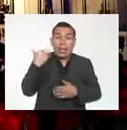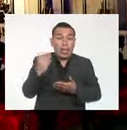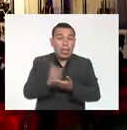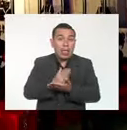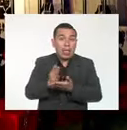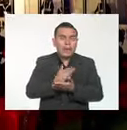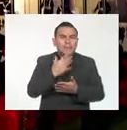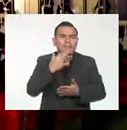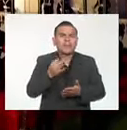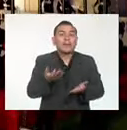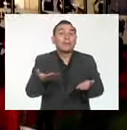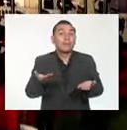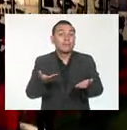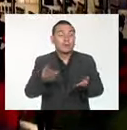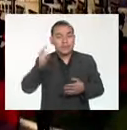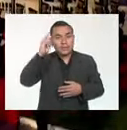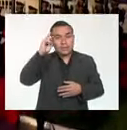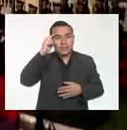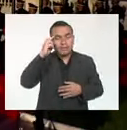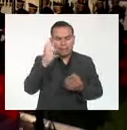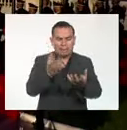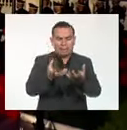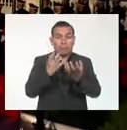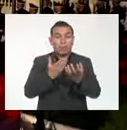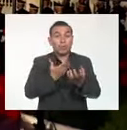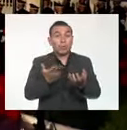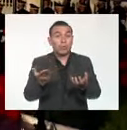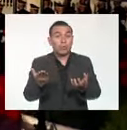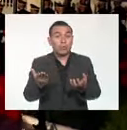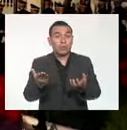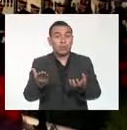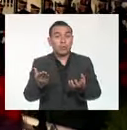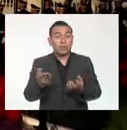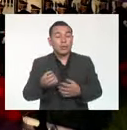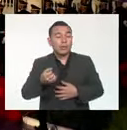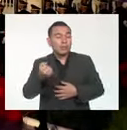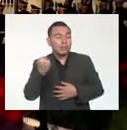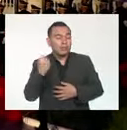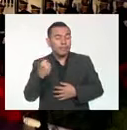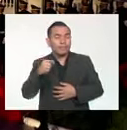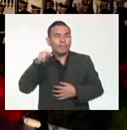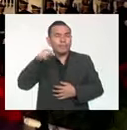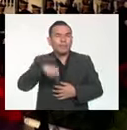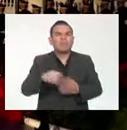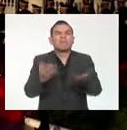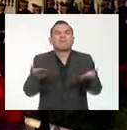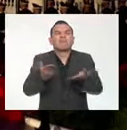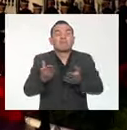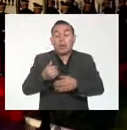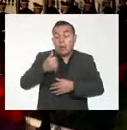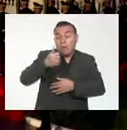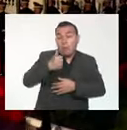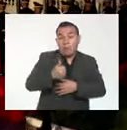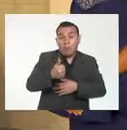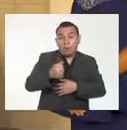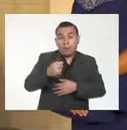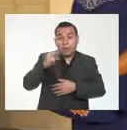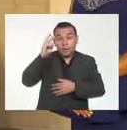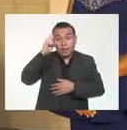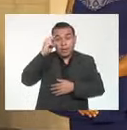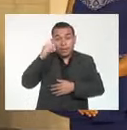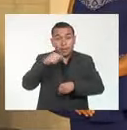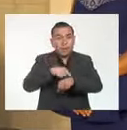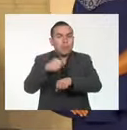Y no se mencionó no por mala fe, no se mencionó porque estábamos mencionando otras cosas. Ahora pasan las cosas buenas a una velocidad que